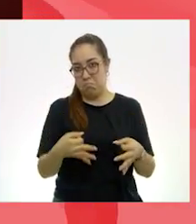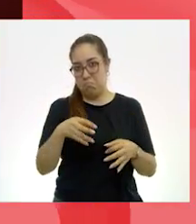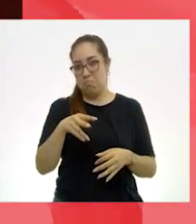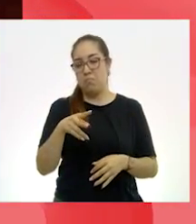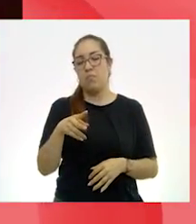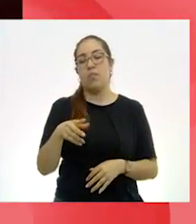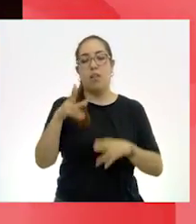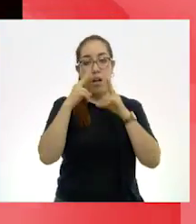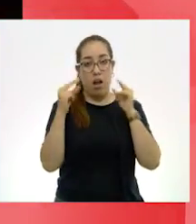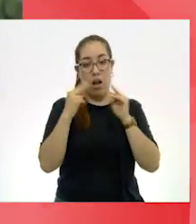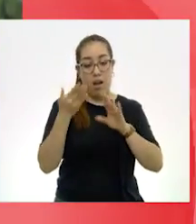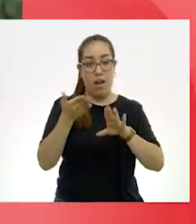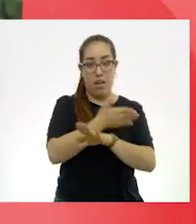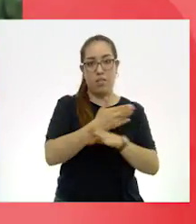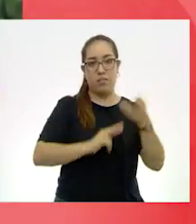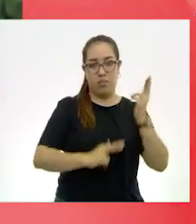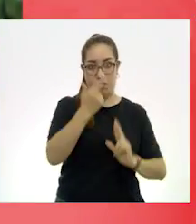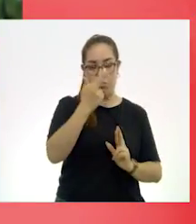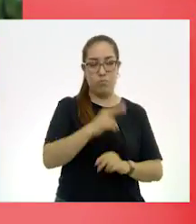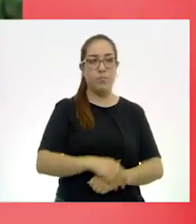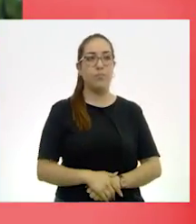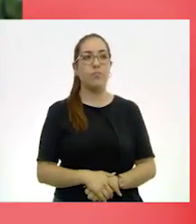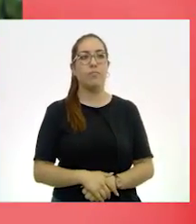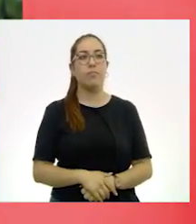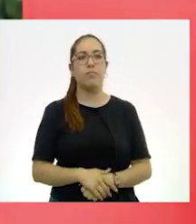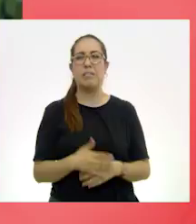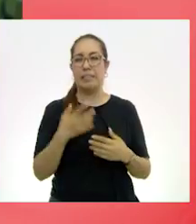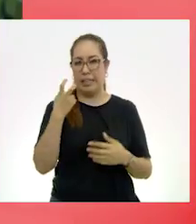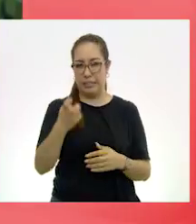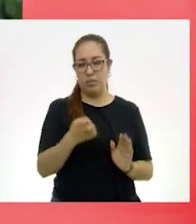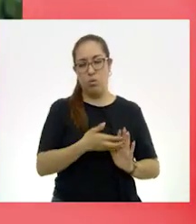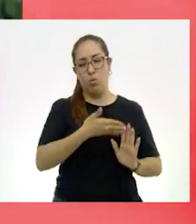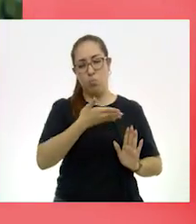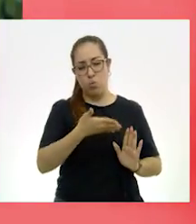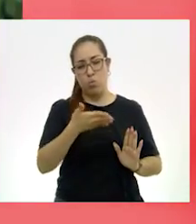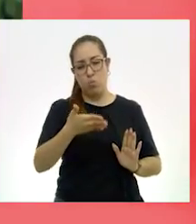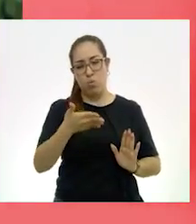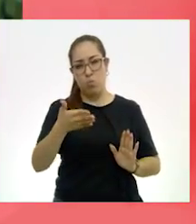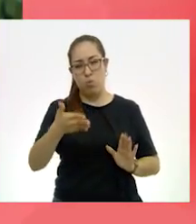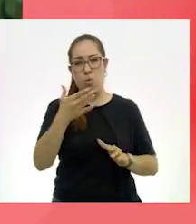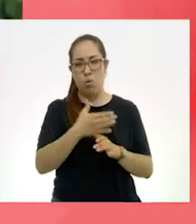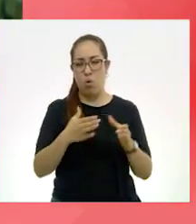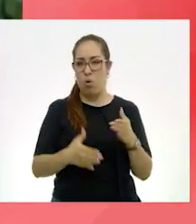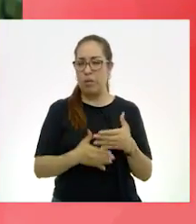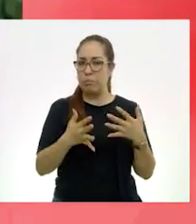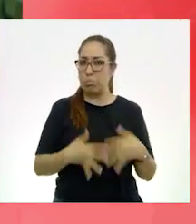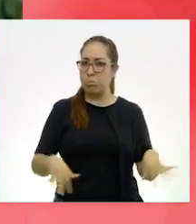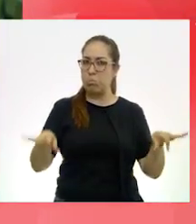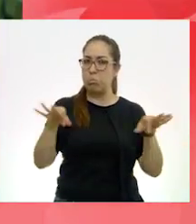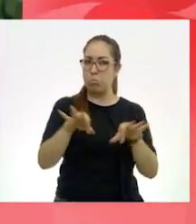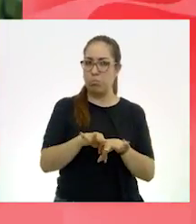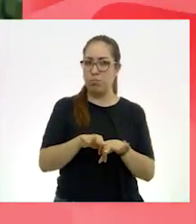de la Revolución. Entonces, todo esto va influyendo y va desarrollando una conciencia muy,